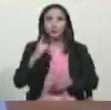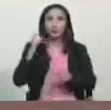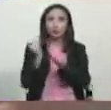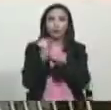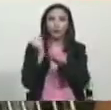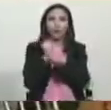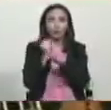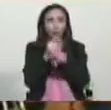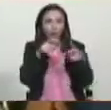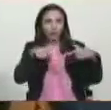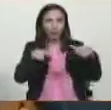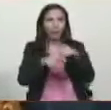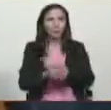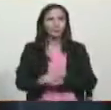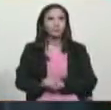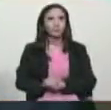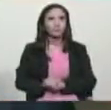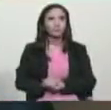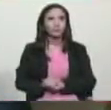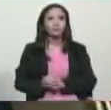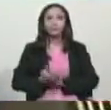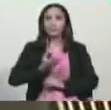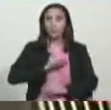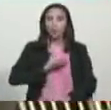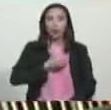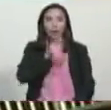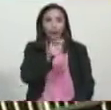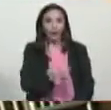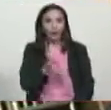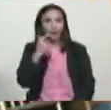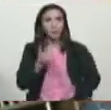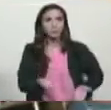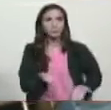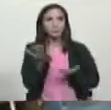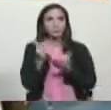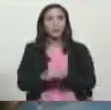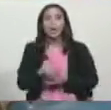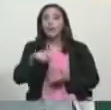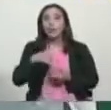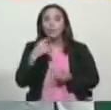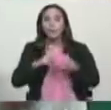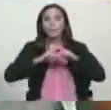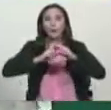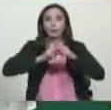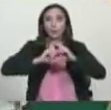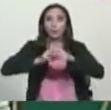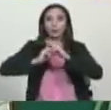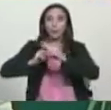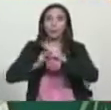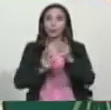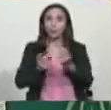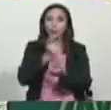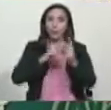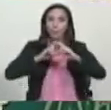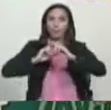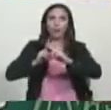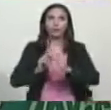nuestros alcaldes. Aquí estamos haciendo, vamos a hacer entrega también de crédito, presidente,